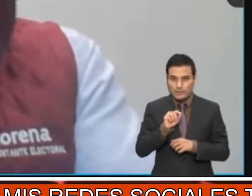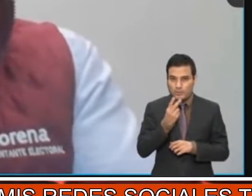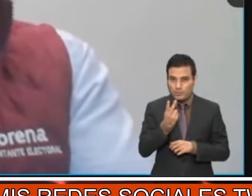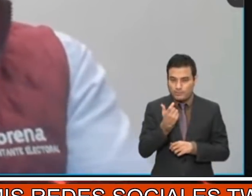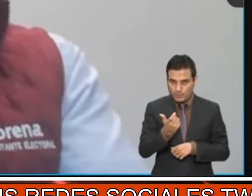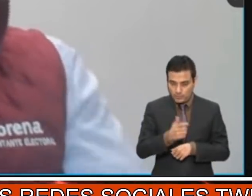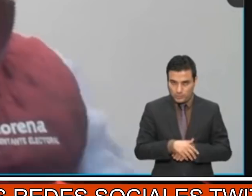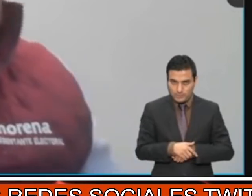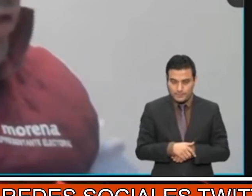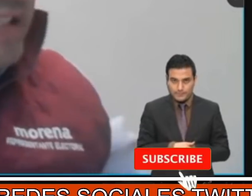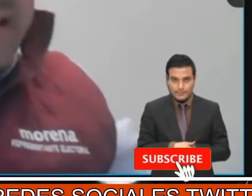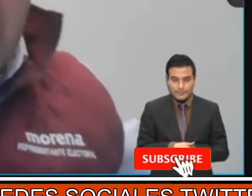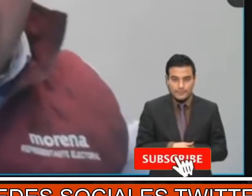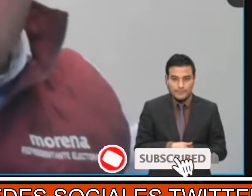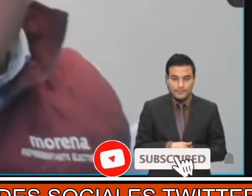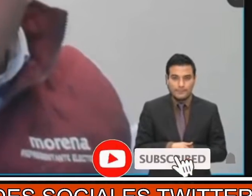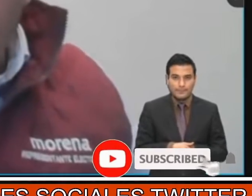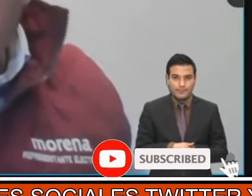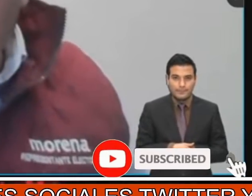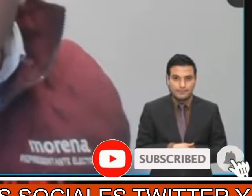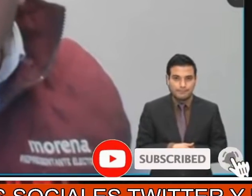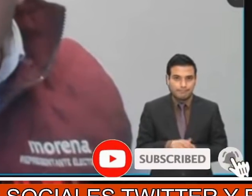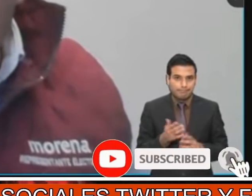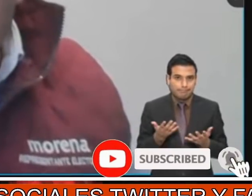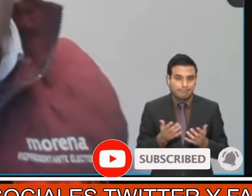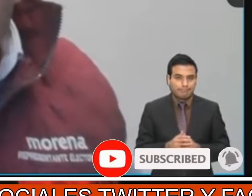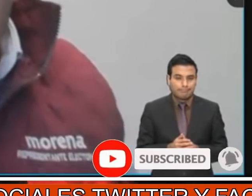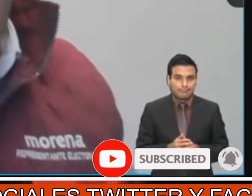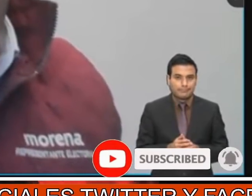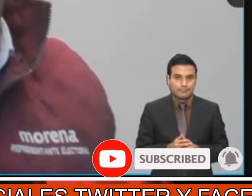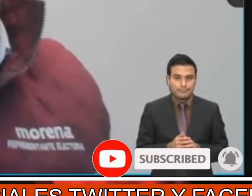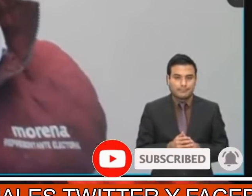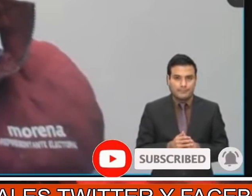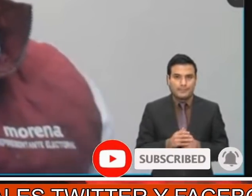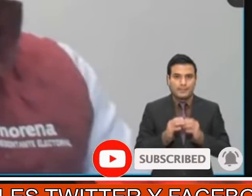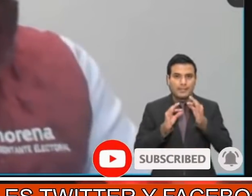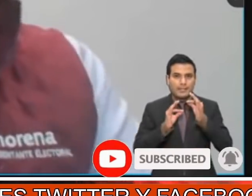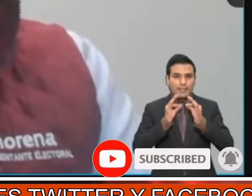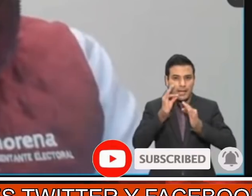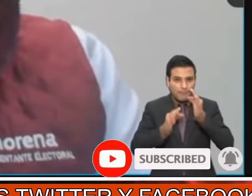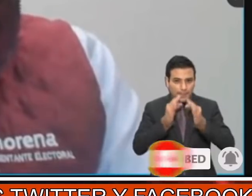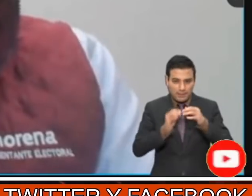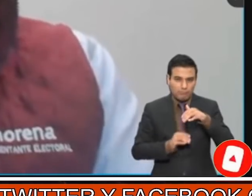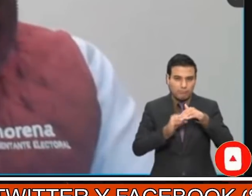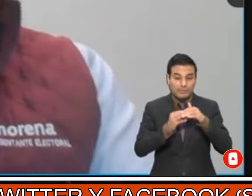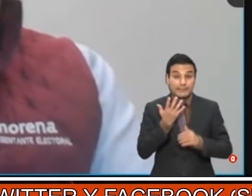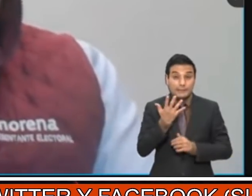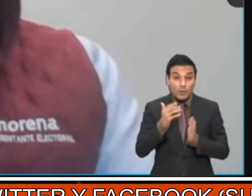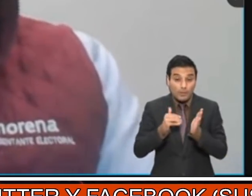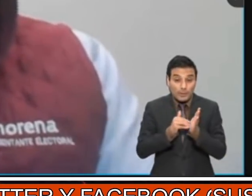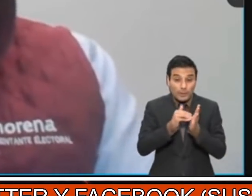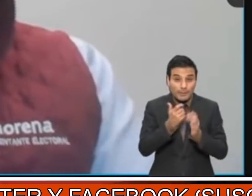19,872 pesos, que contrastado con el tope de gastos de campaña que supera los 5 millones de pesos,